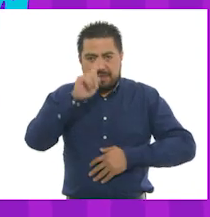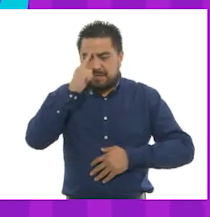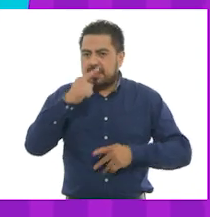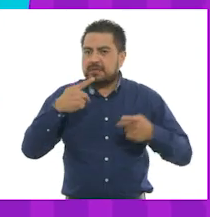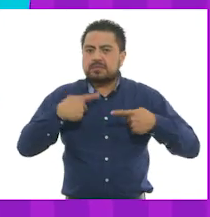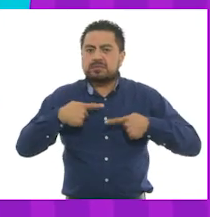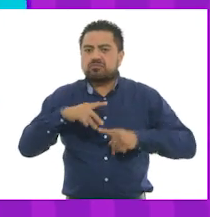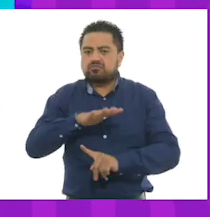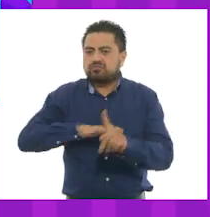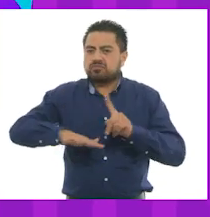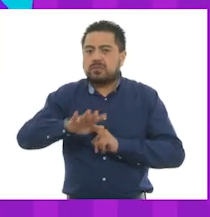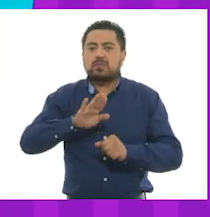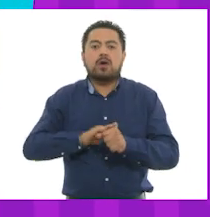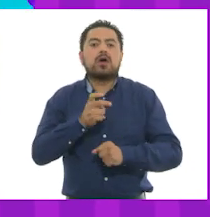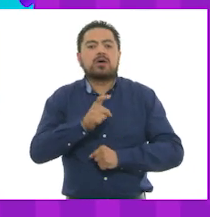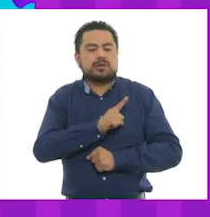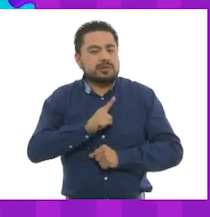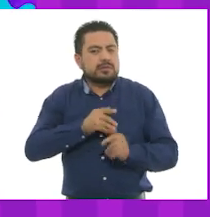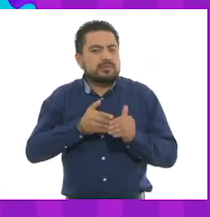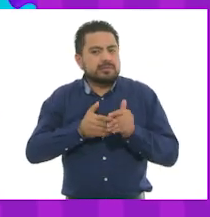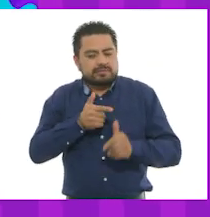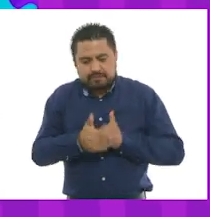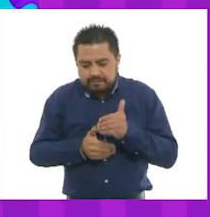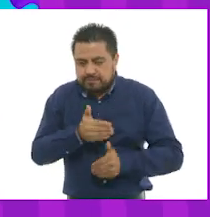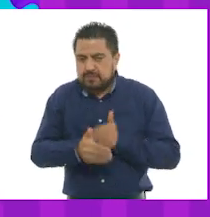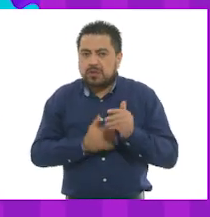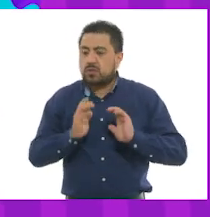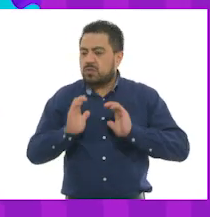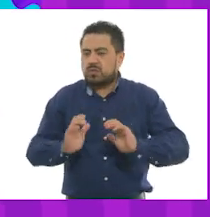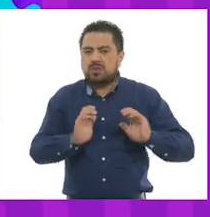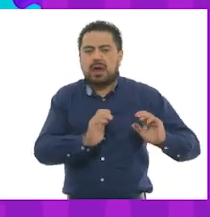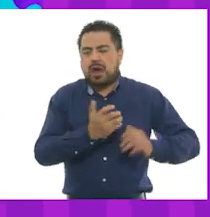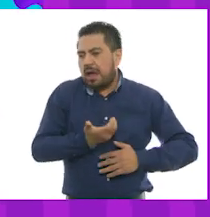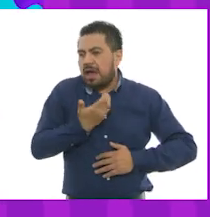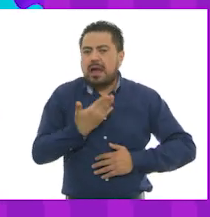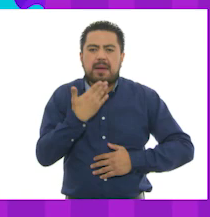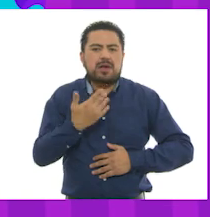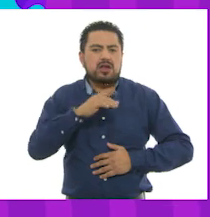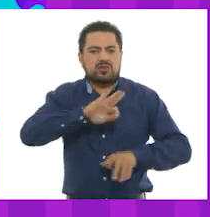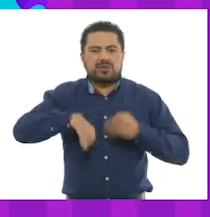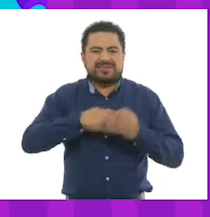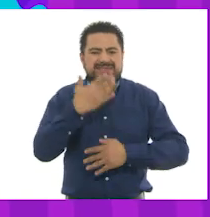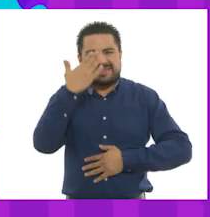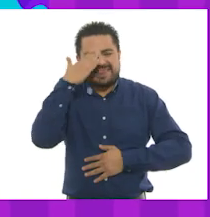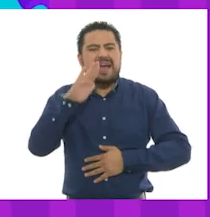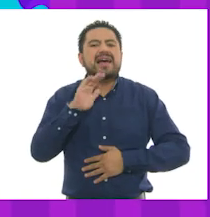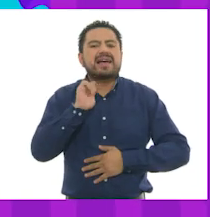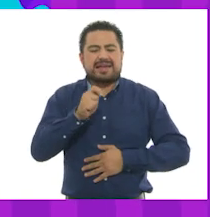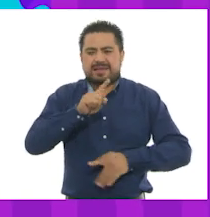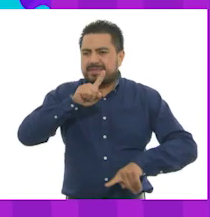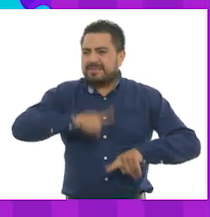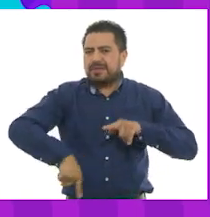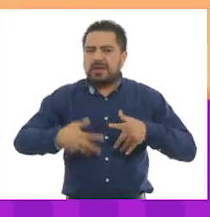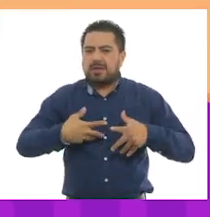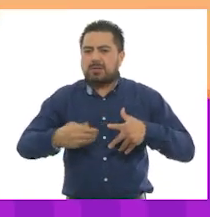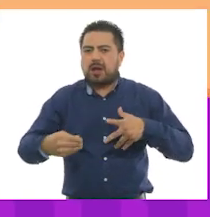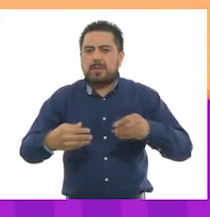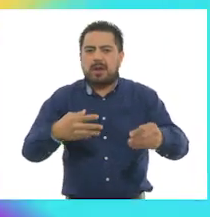las personas. Por eso hay que continuar cuidándonos siguiendo las buenas prácticas que ya todos conocemos para evitar